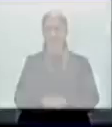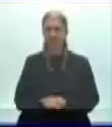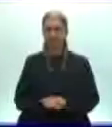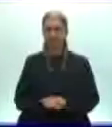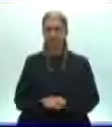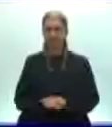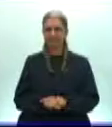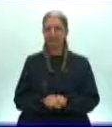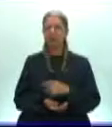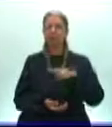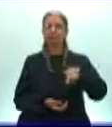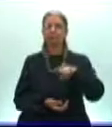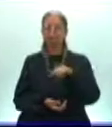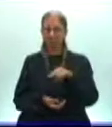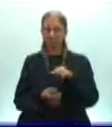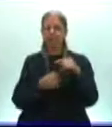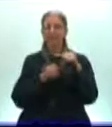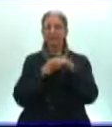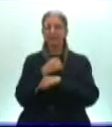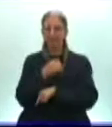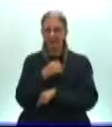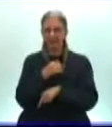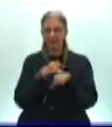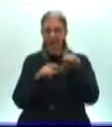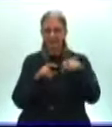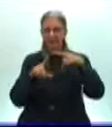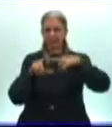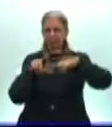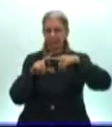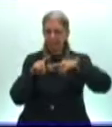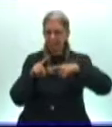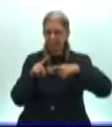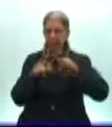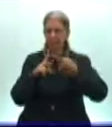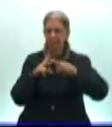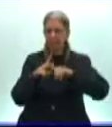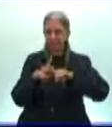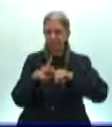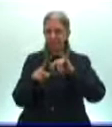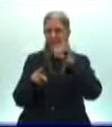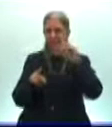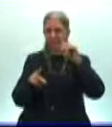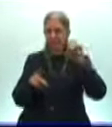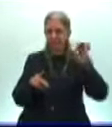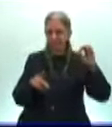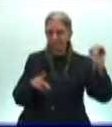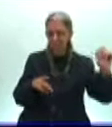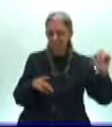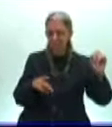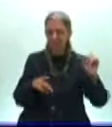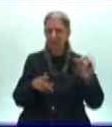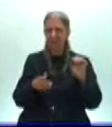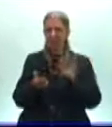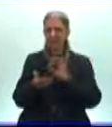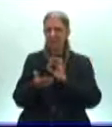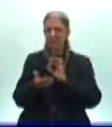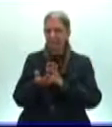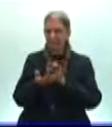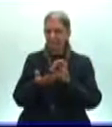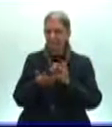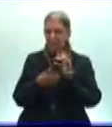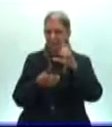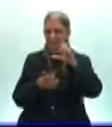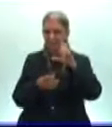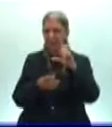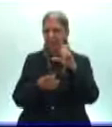Ustedes van a poder profundizar en la resolución de inecuaciones en el epígrafe 12. Les propongo que analicen